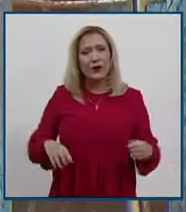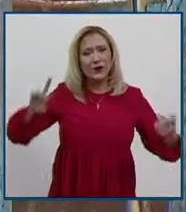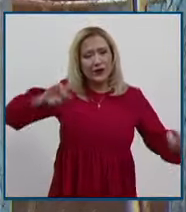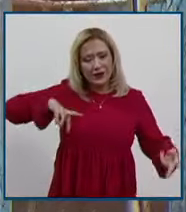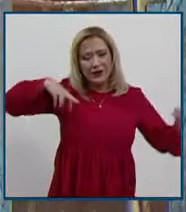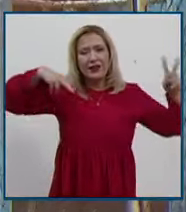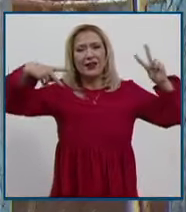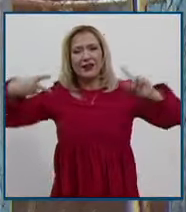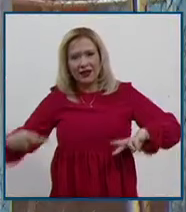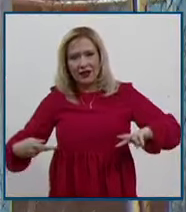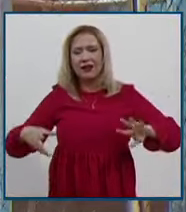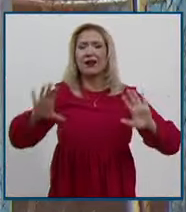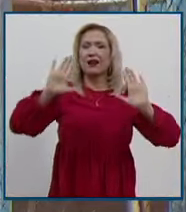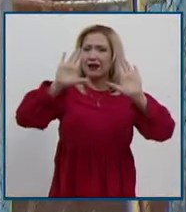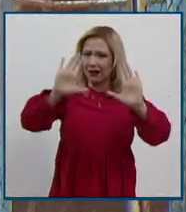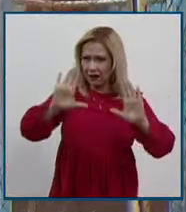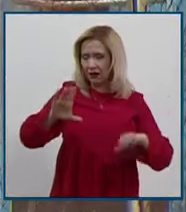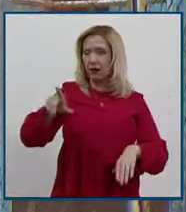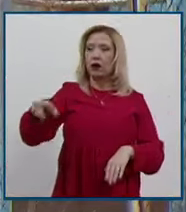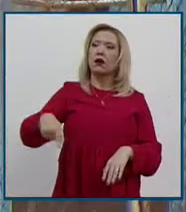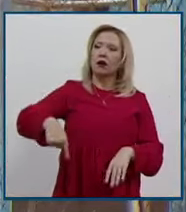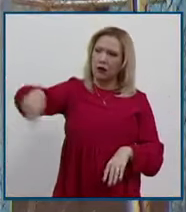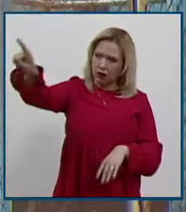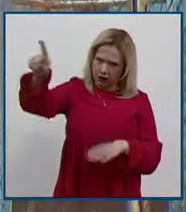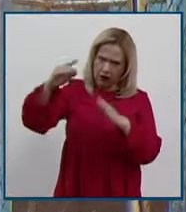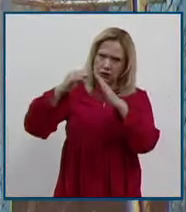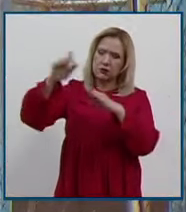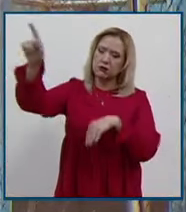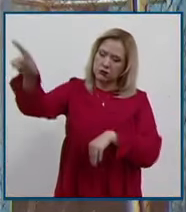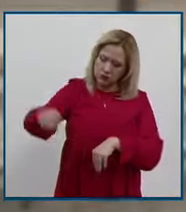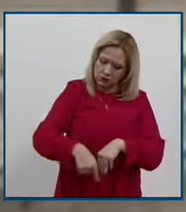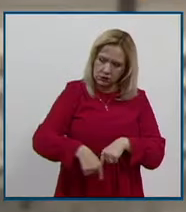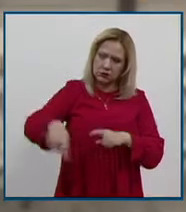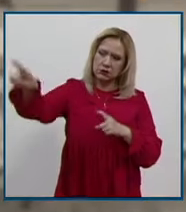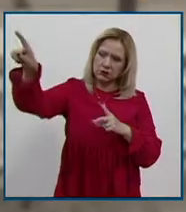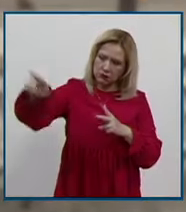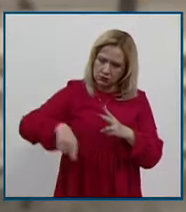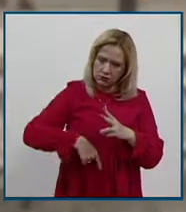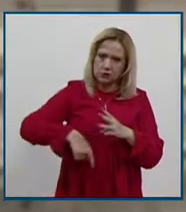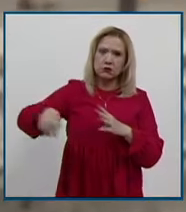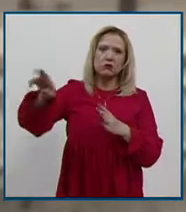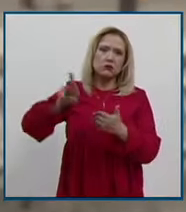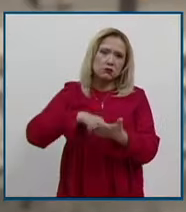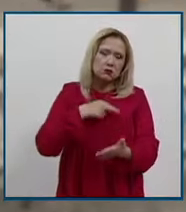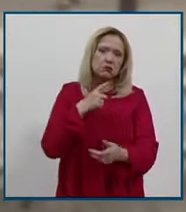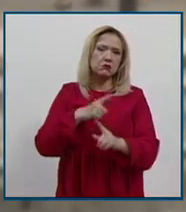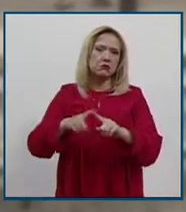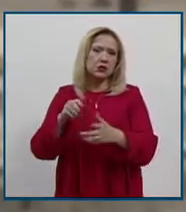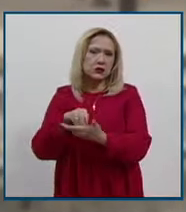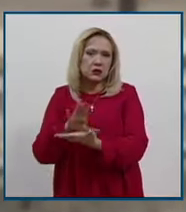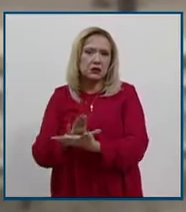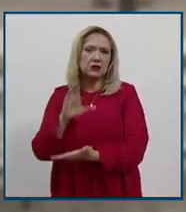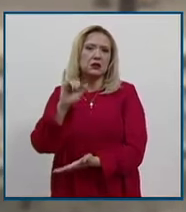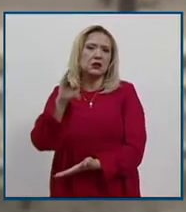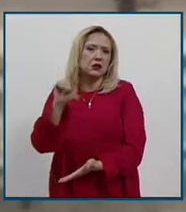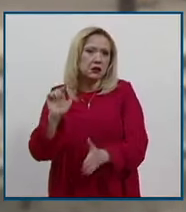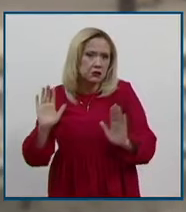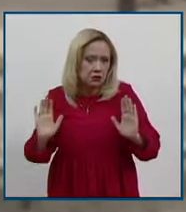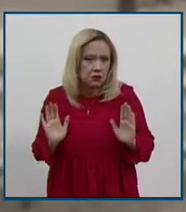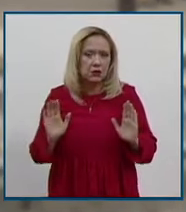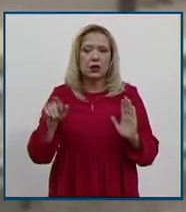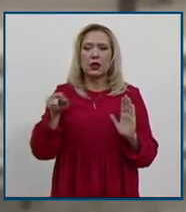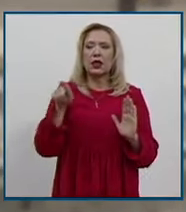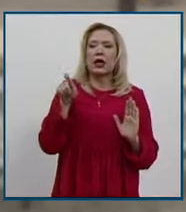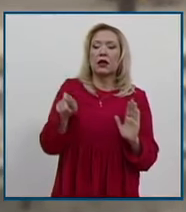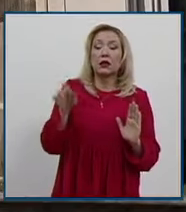invasiva respecto de la libertad personal de los imputados atendiendo a la idoneidad proporcionalidad y necesidad de